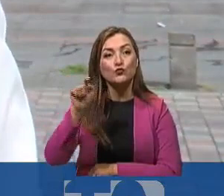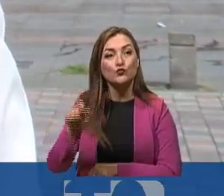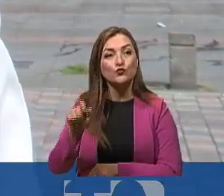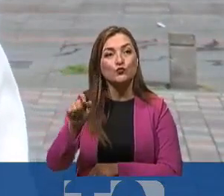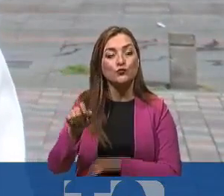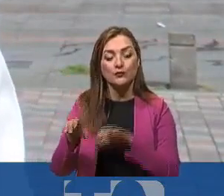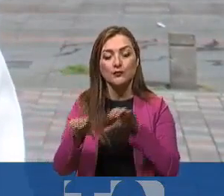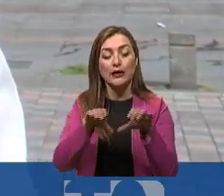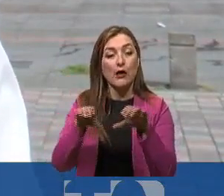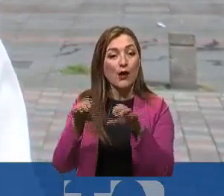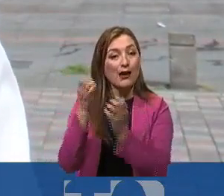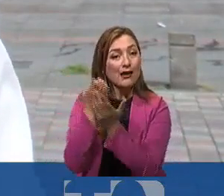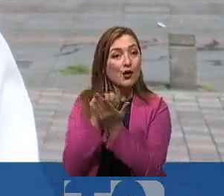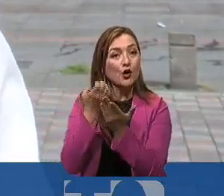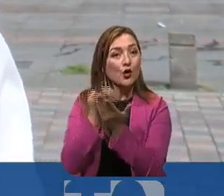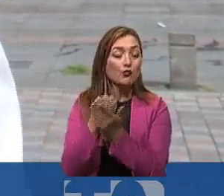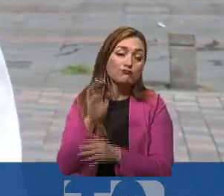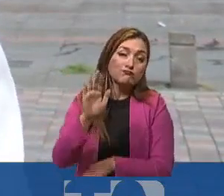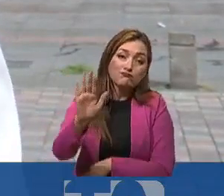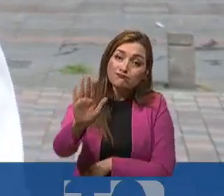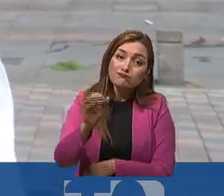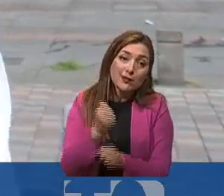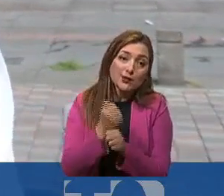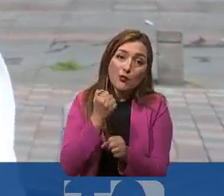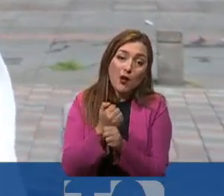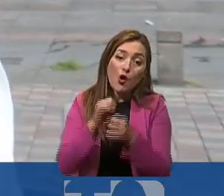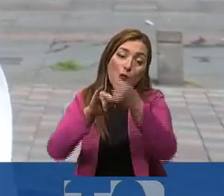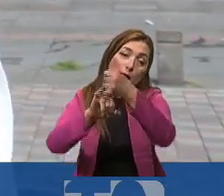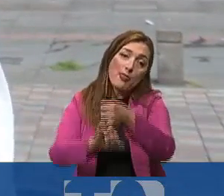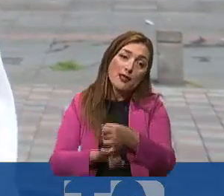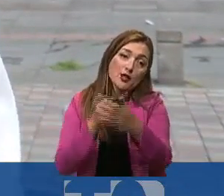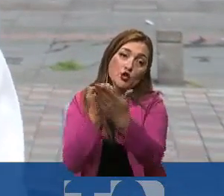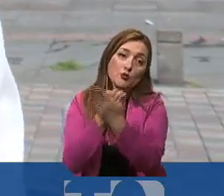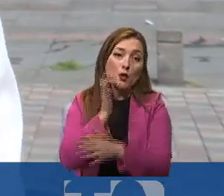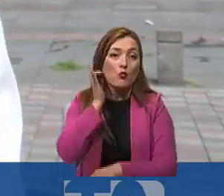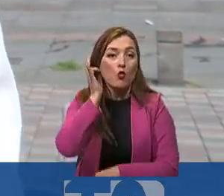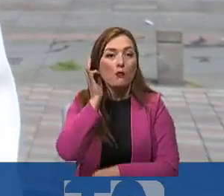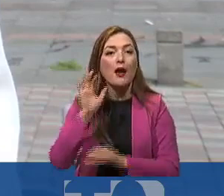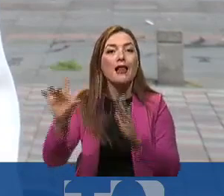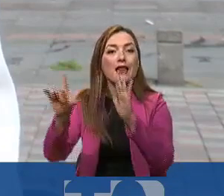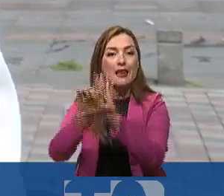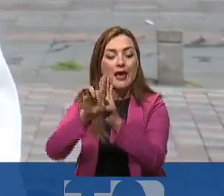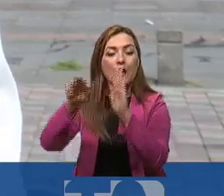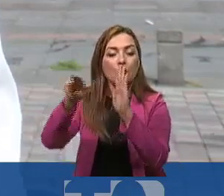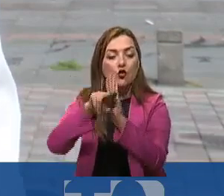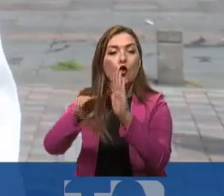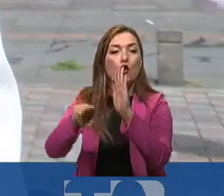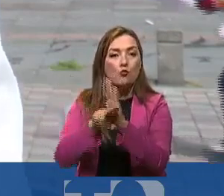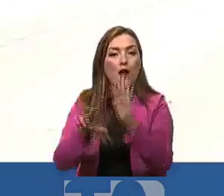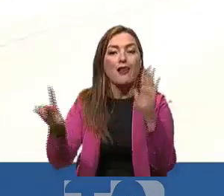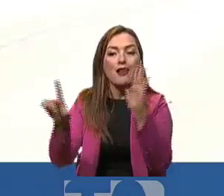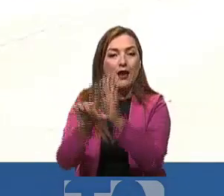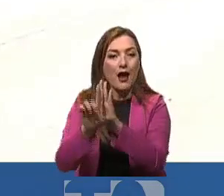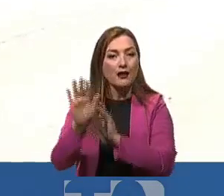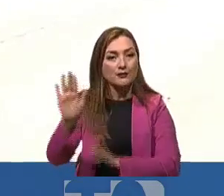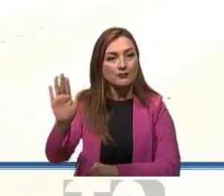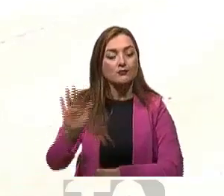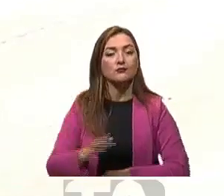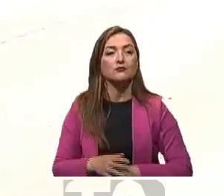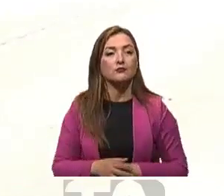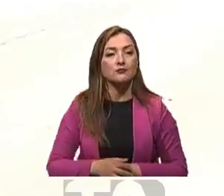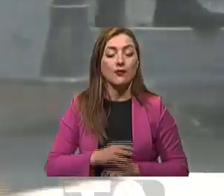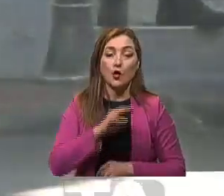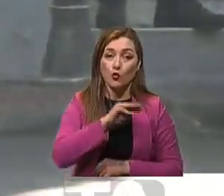esta actividad económica, porque es un sistema económico, esté normado, tenga las alternativas de regularización. Por su parte,